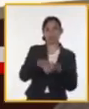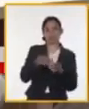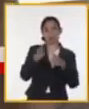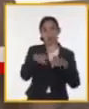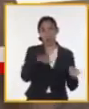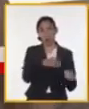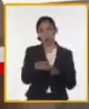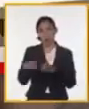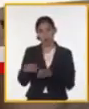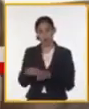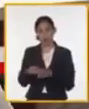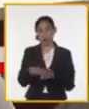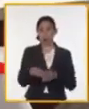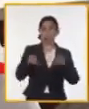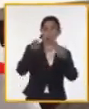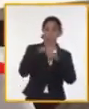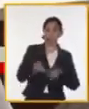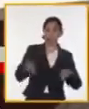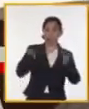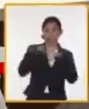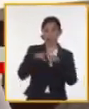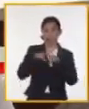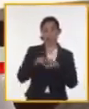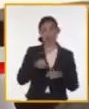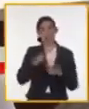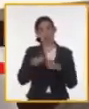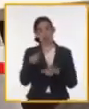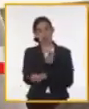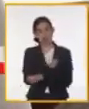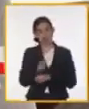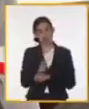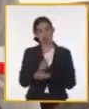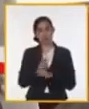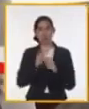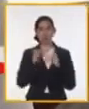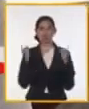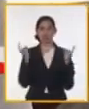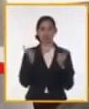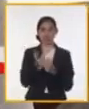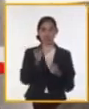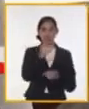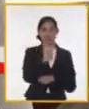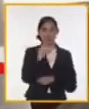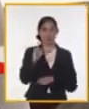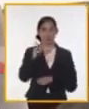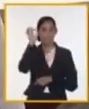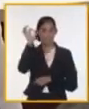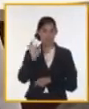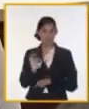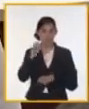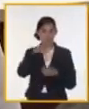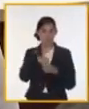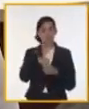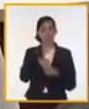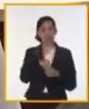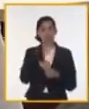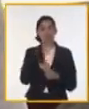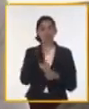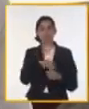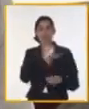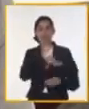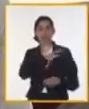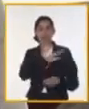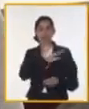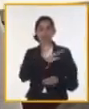superior, y en el caso de la enseñanza general, el 71% de los profesores son militantes del partido. Nosotros estamos trabajando en la